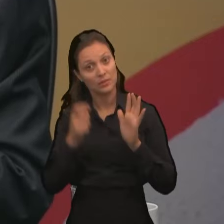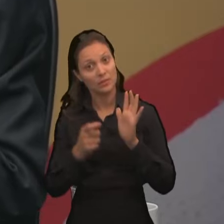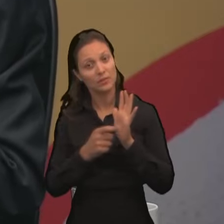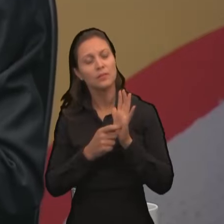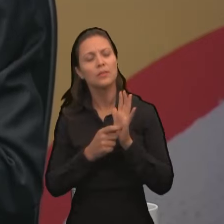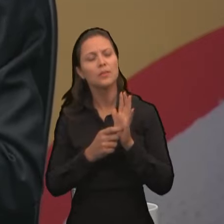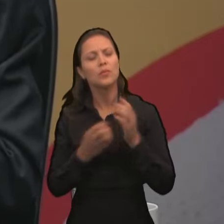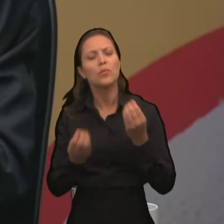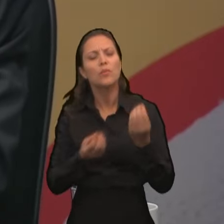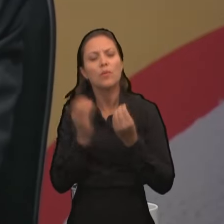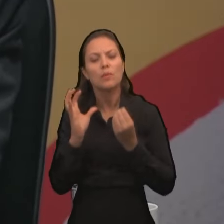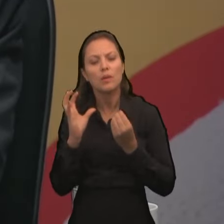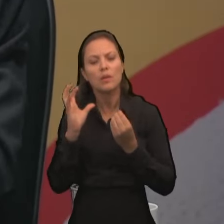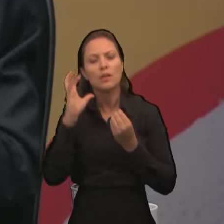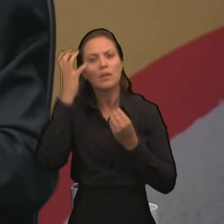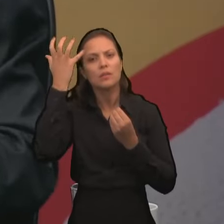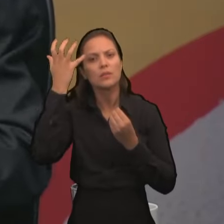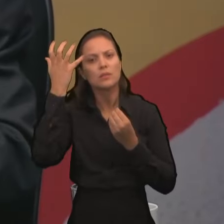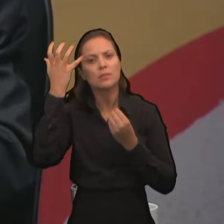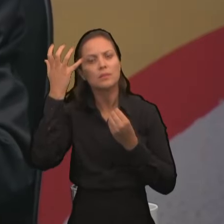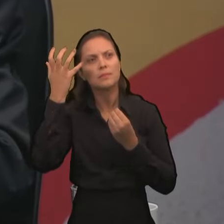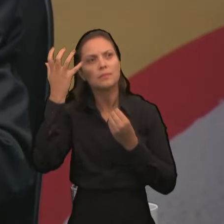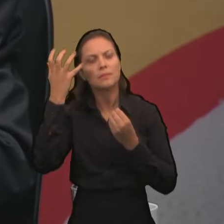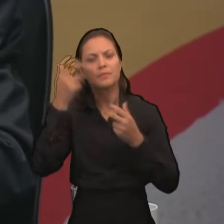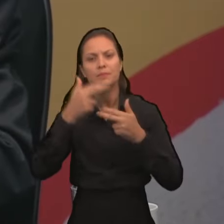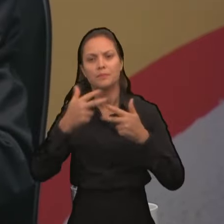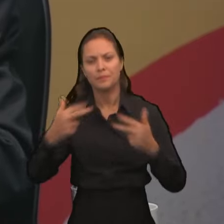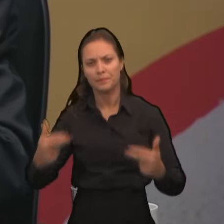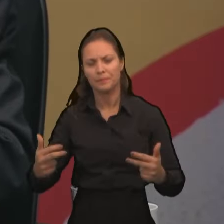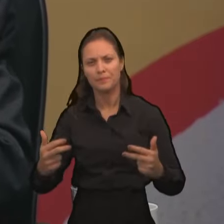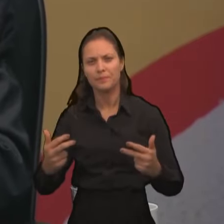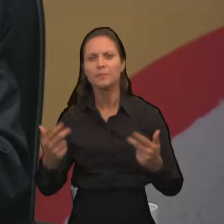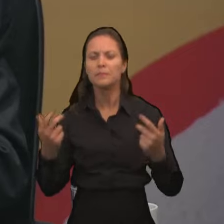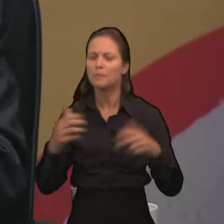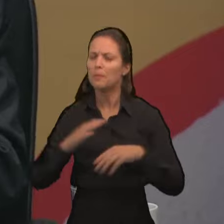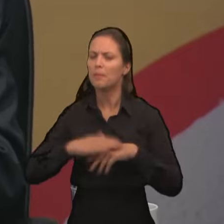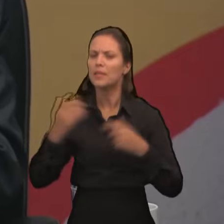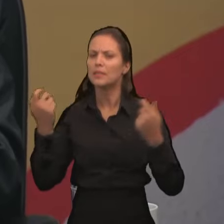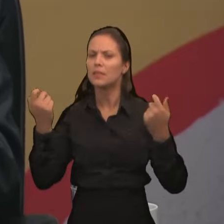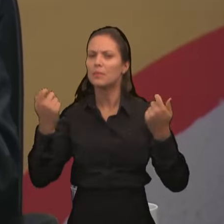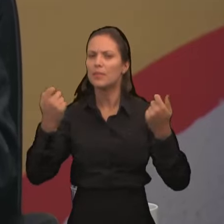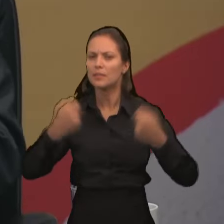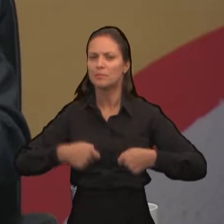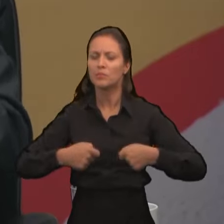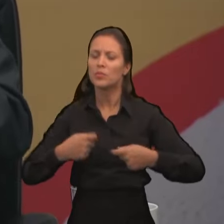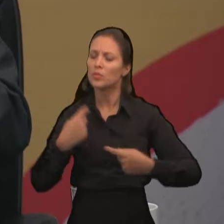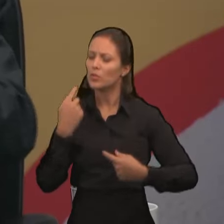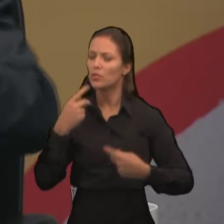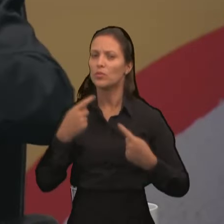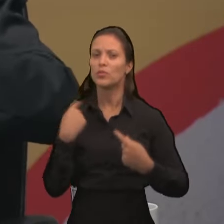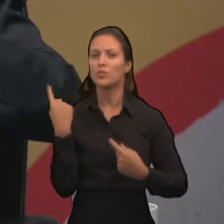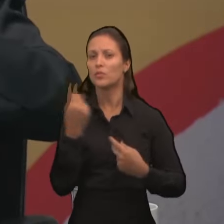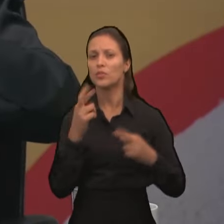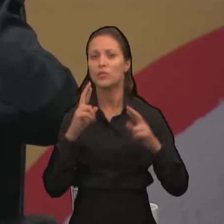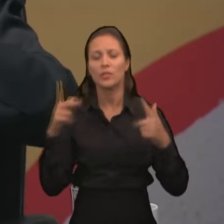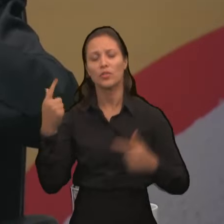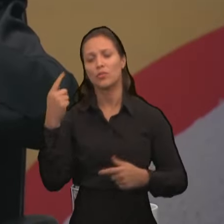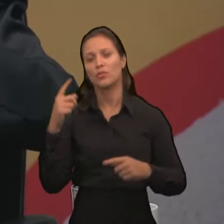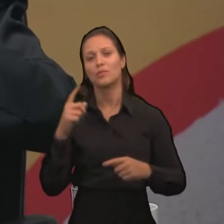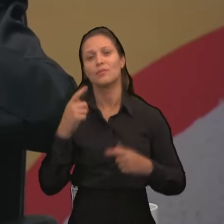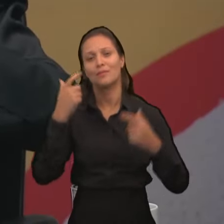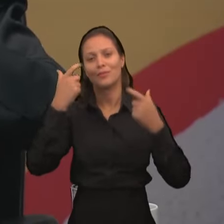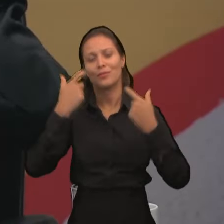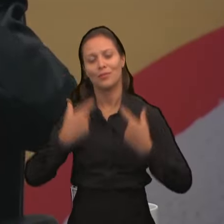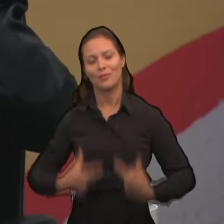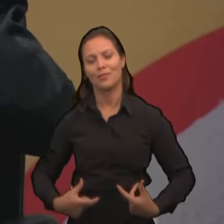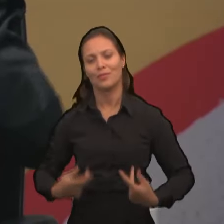será capaz de tomar decisiones con más competencia y capacidad que la propia condición humana. Esta es